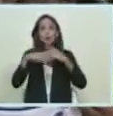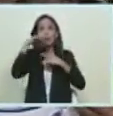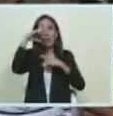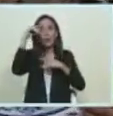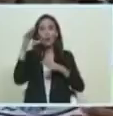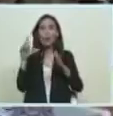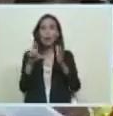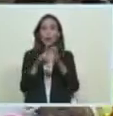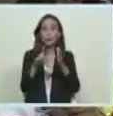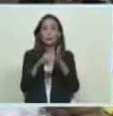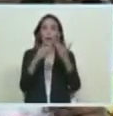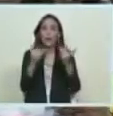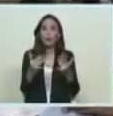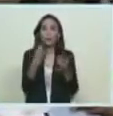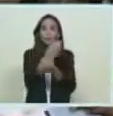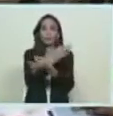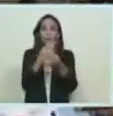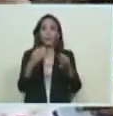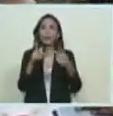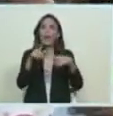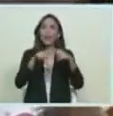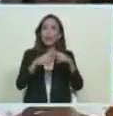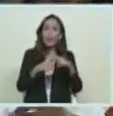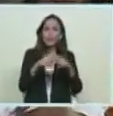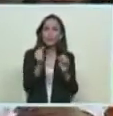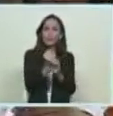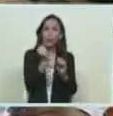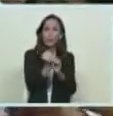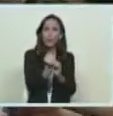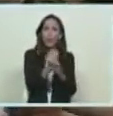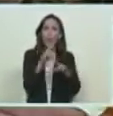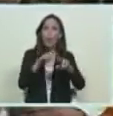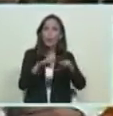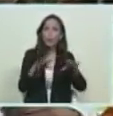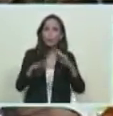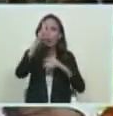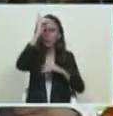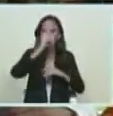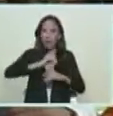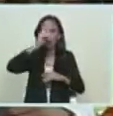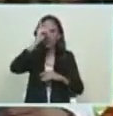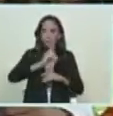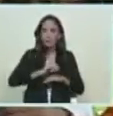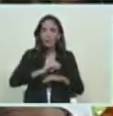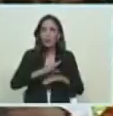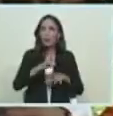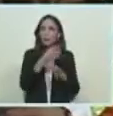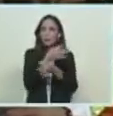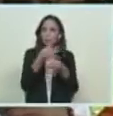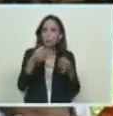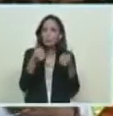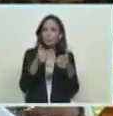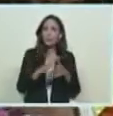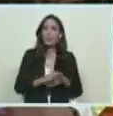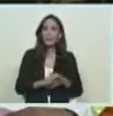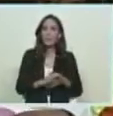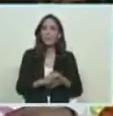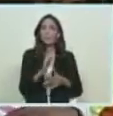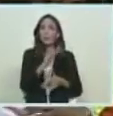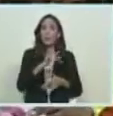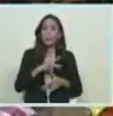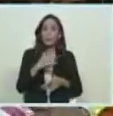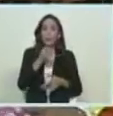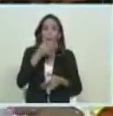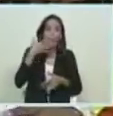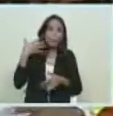liceo a complejo educativo. Tenemos nuestros talleres de trabajo donde trabajamos con niños con discapacidad y, presidente, no, en esa parte nos sentimos